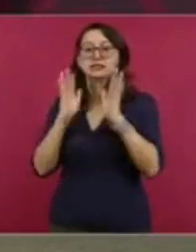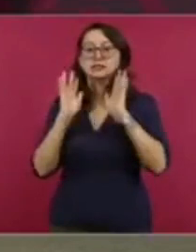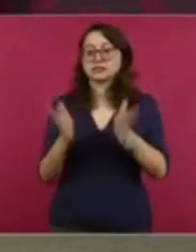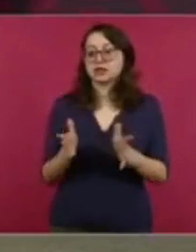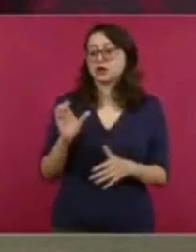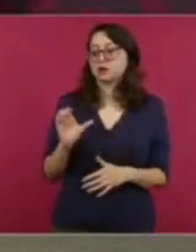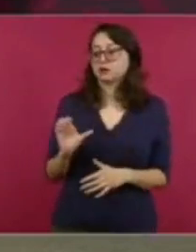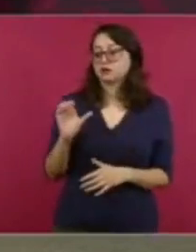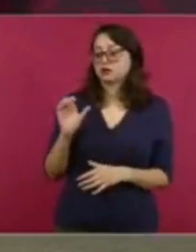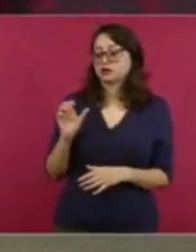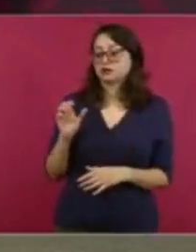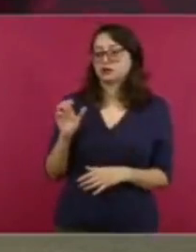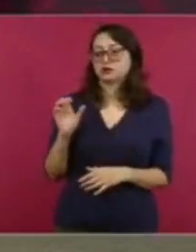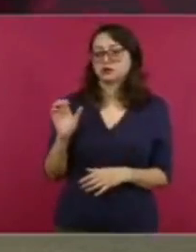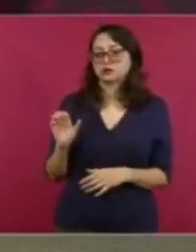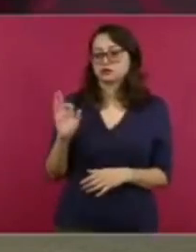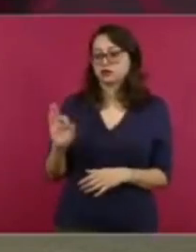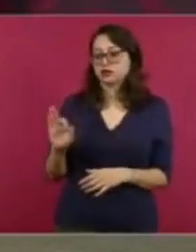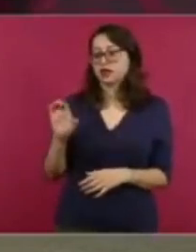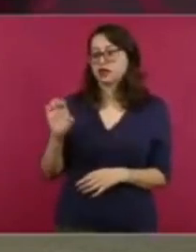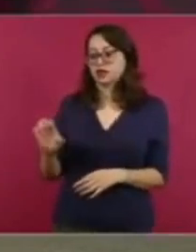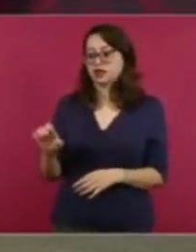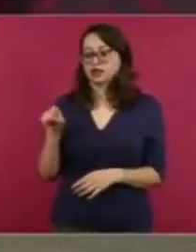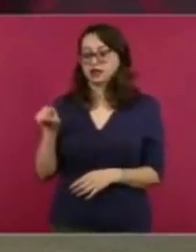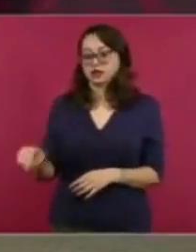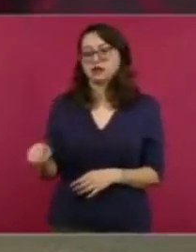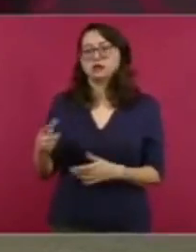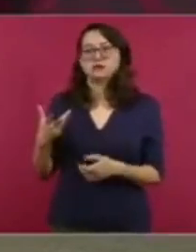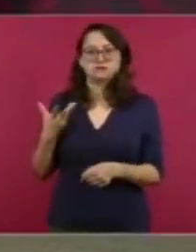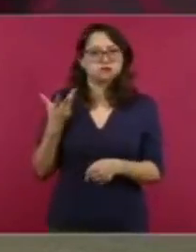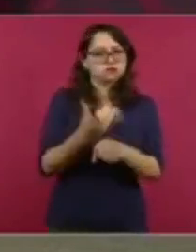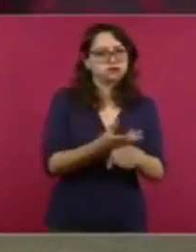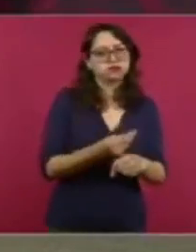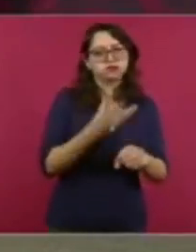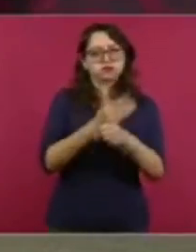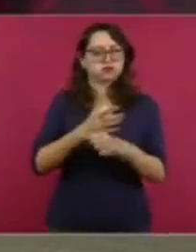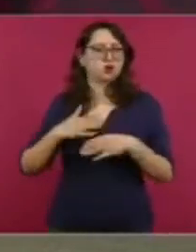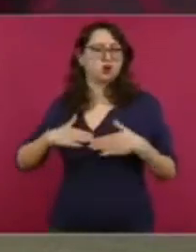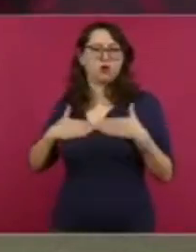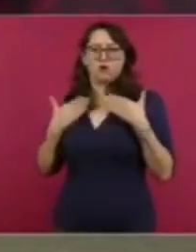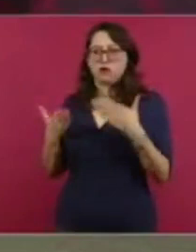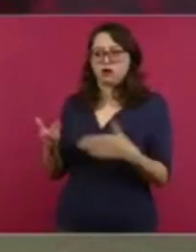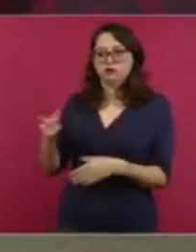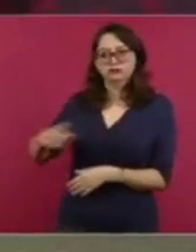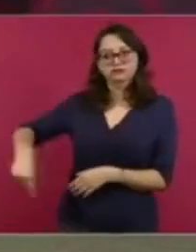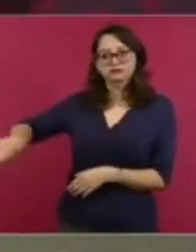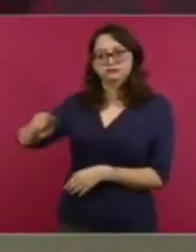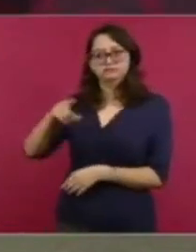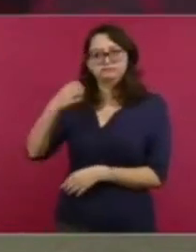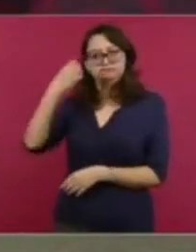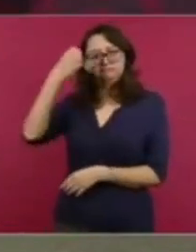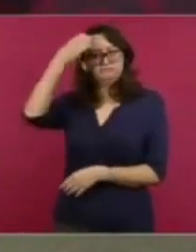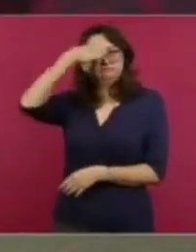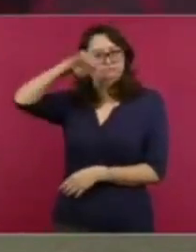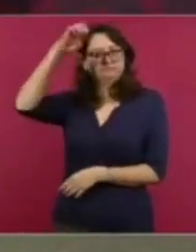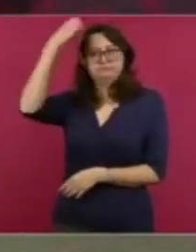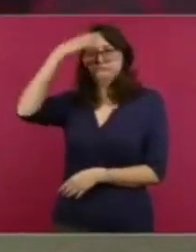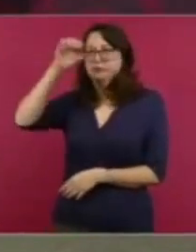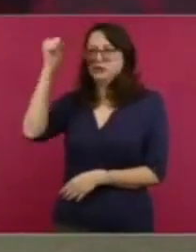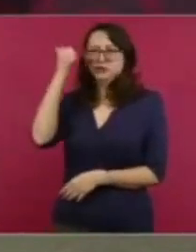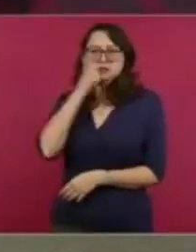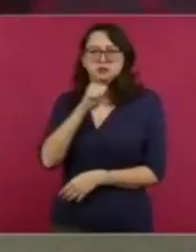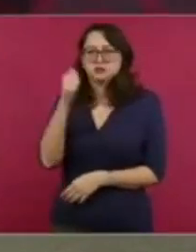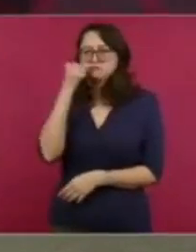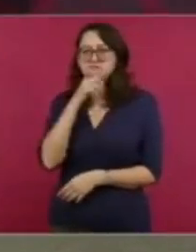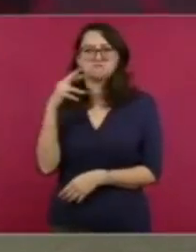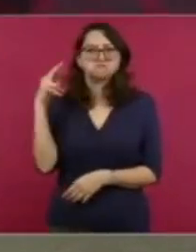Le tengo mucha confianza a los trabajadores electricistas porque en casos como este,